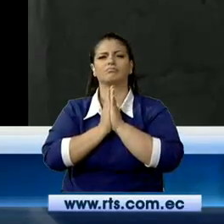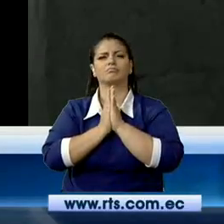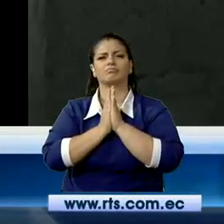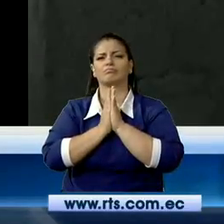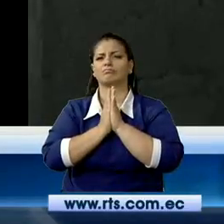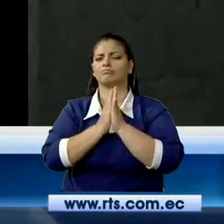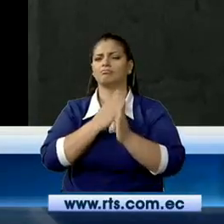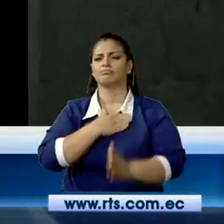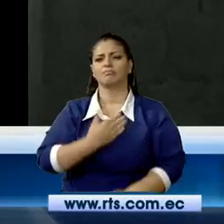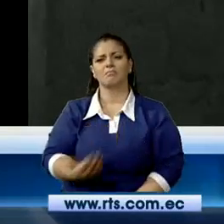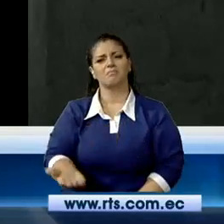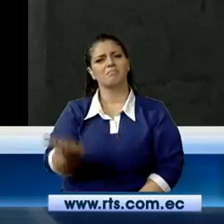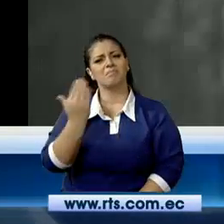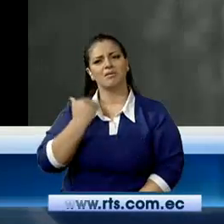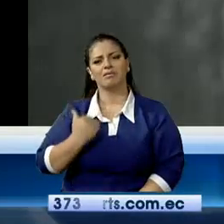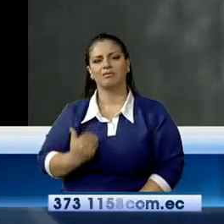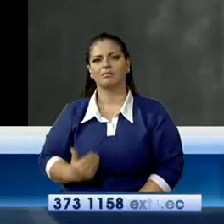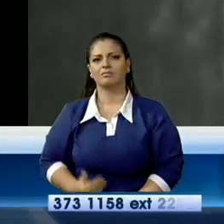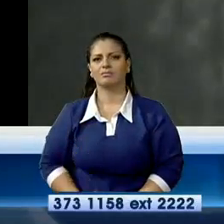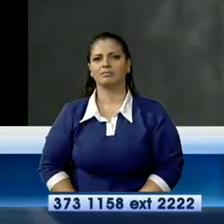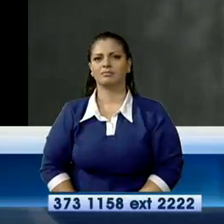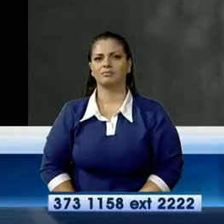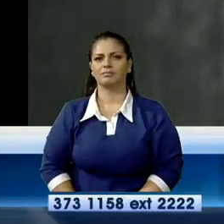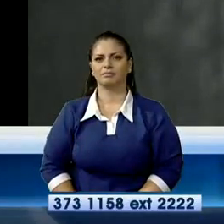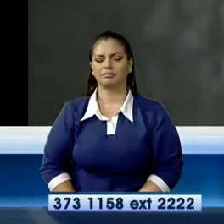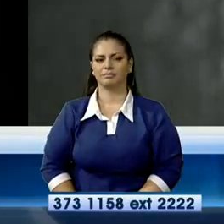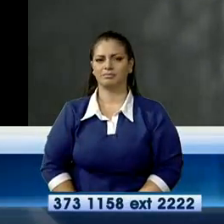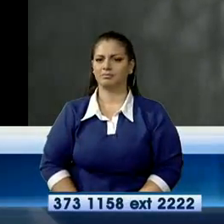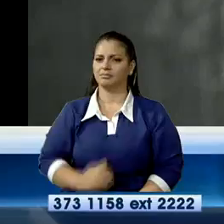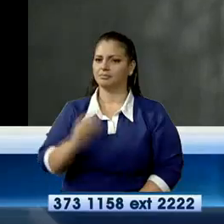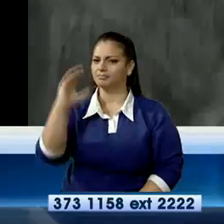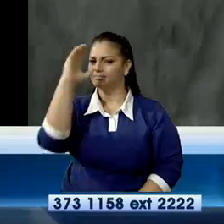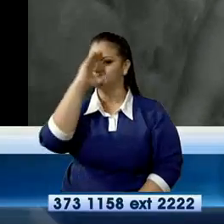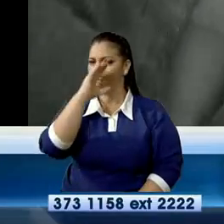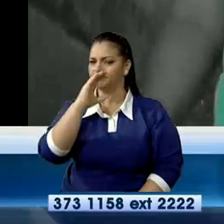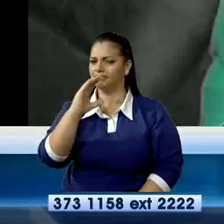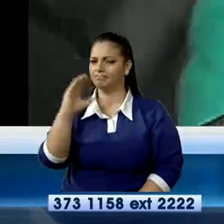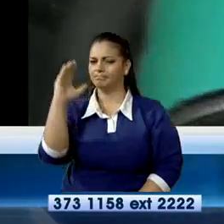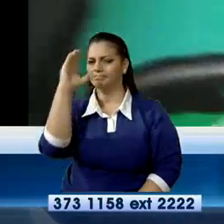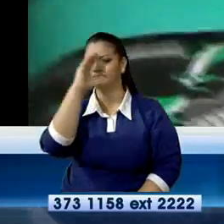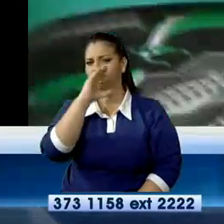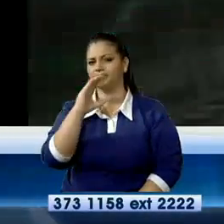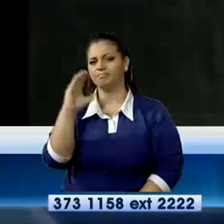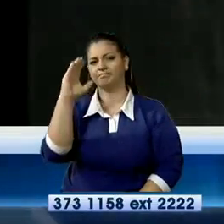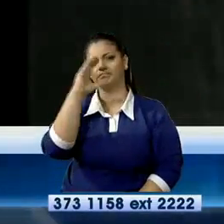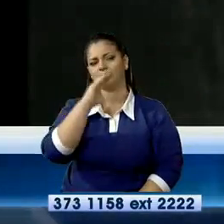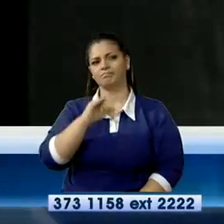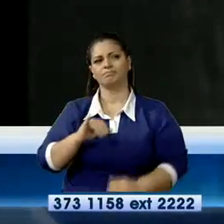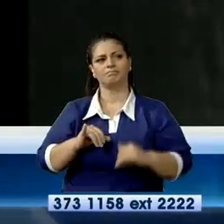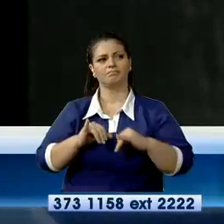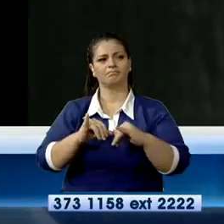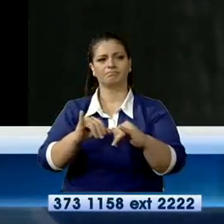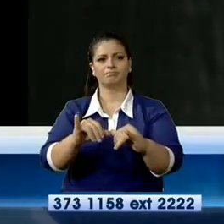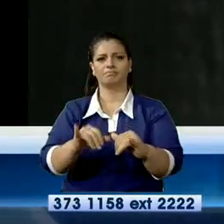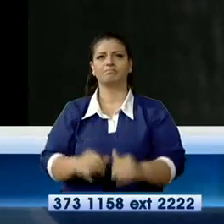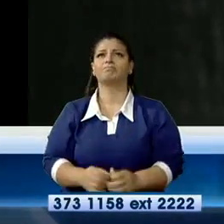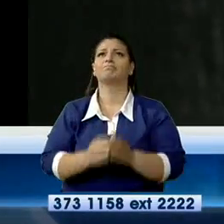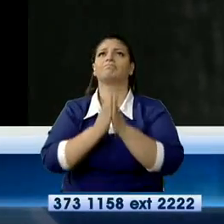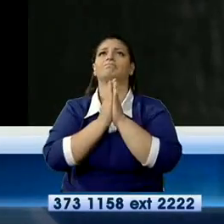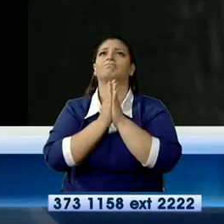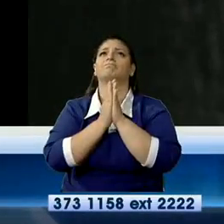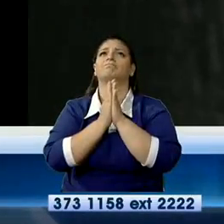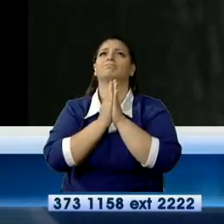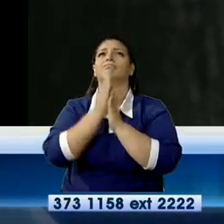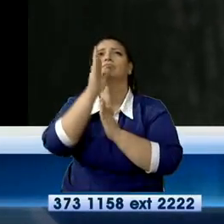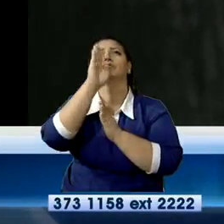buscando en los últimos vestigios. Para poder encontrar a mi hijo, Señor. De la memoria de la casa. Yo sé que tú me vas a ayudar, Señor.